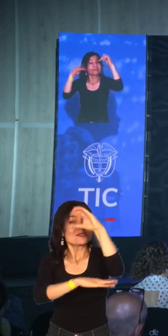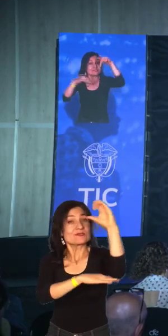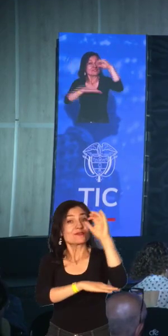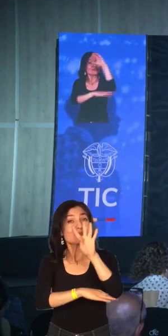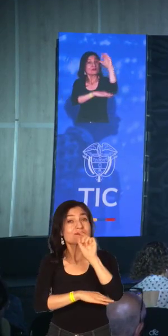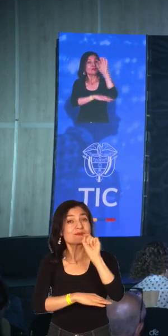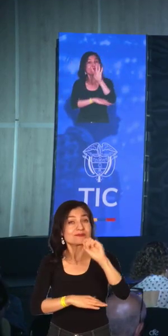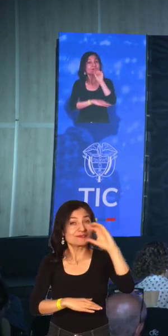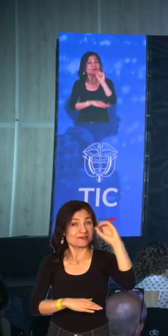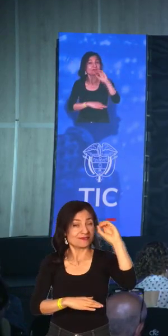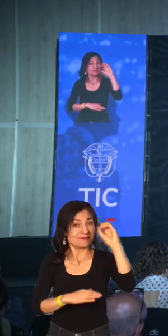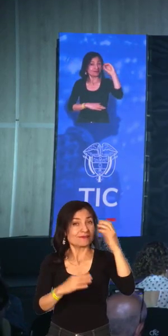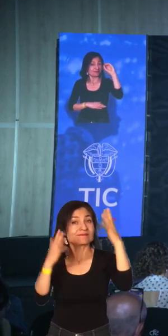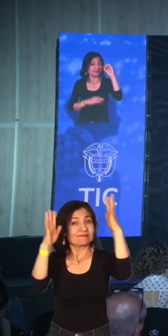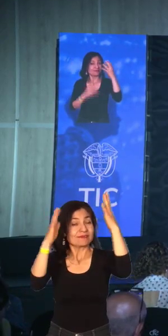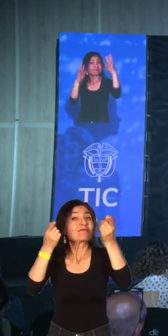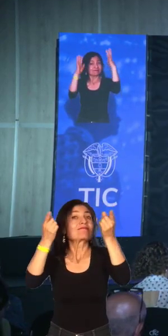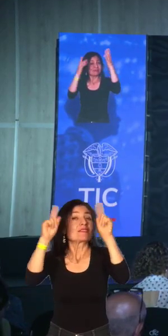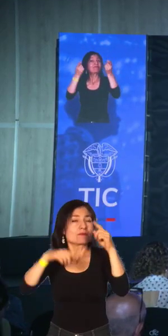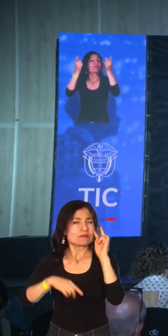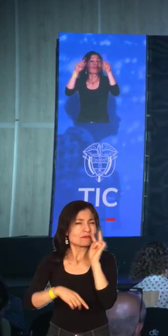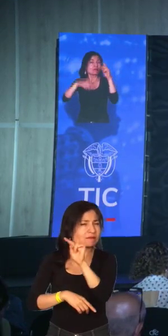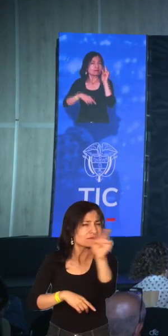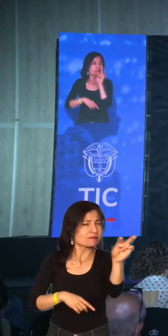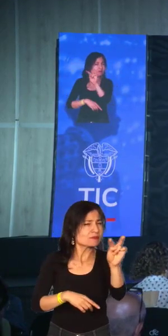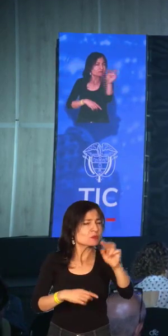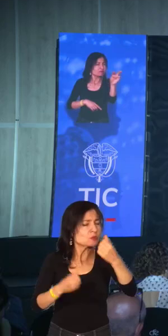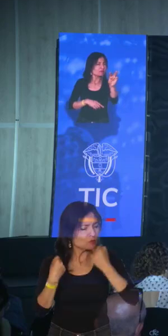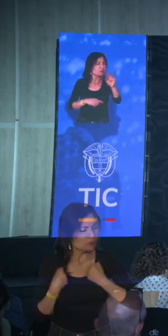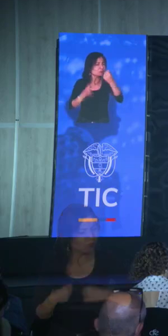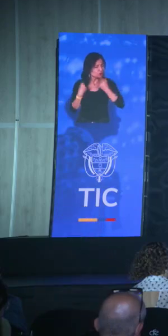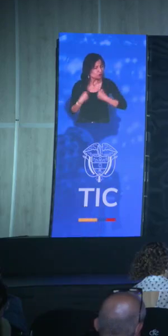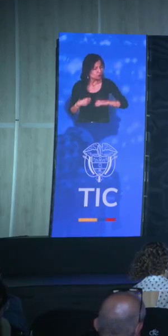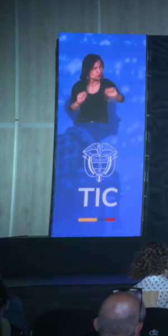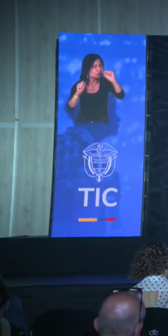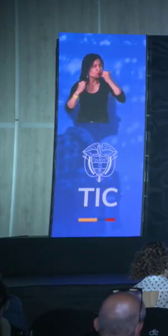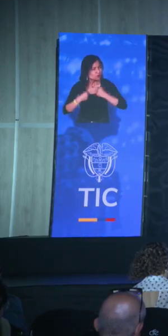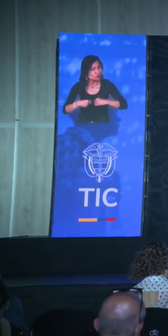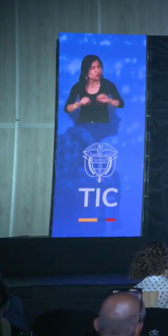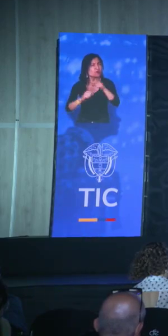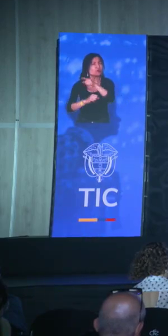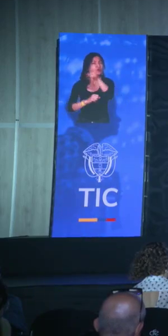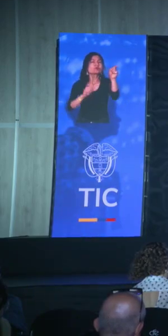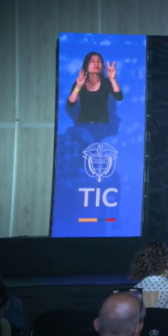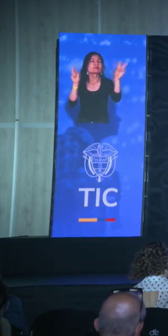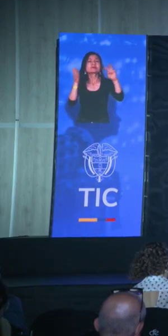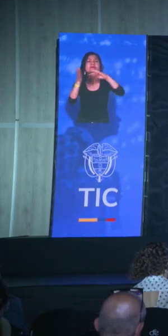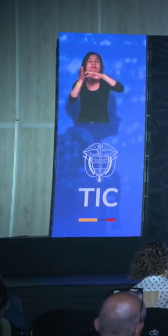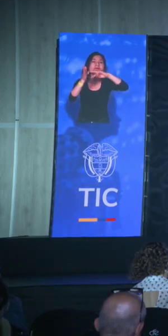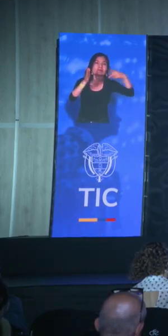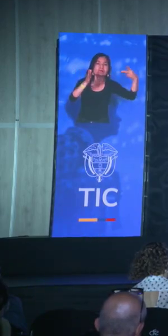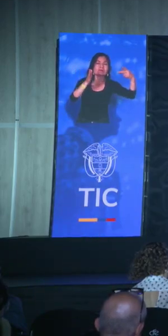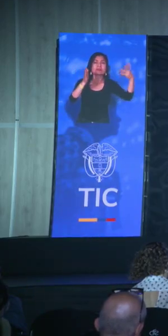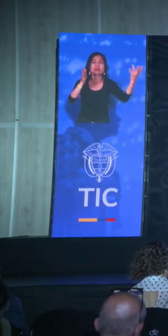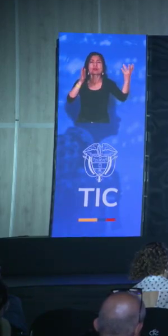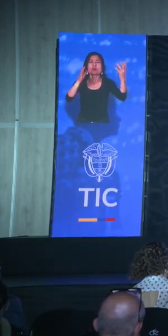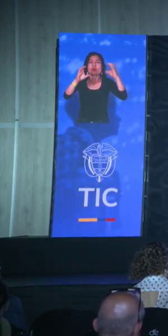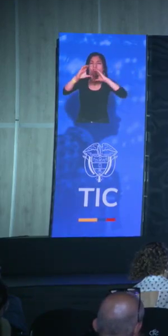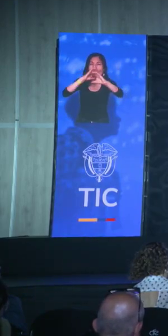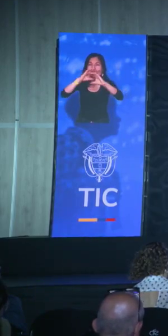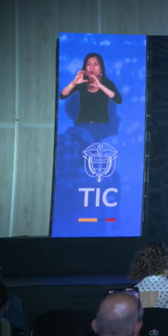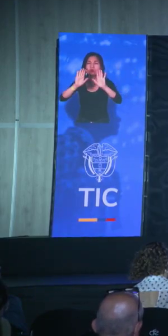Colombia 4.0 como por todos los esfuerzos que he visto que están haciendo en materia de tecnología de información y comunicación y destinos